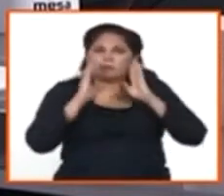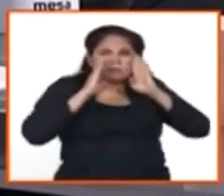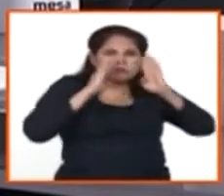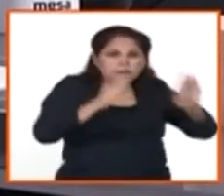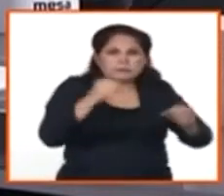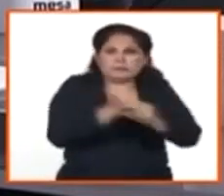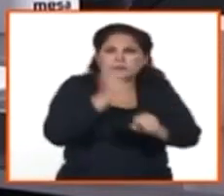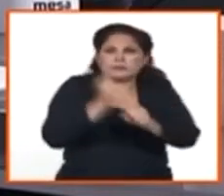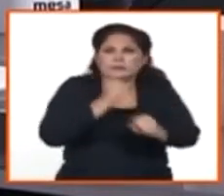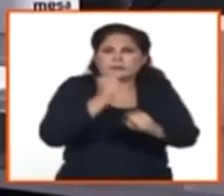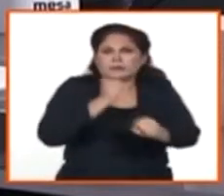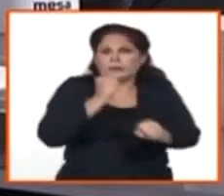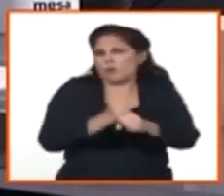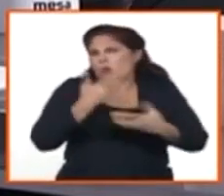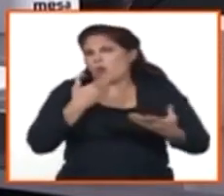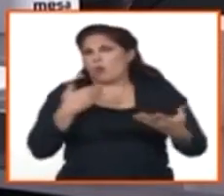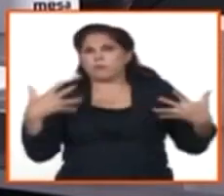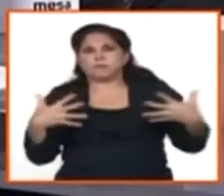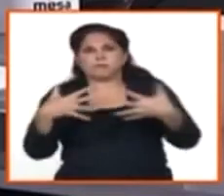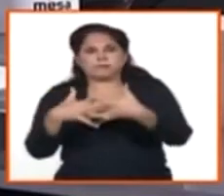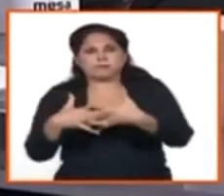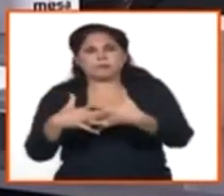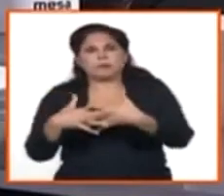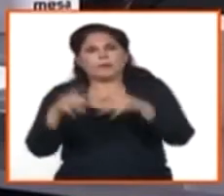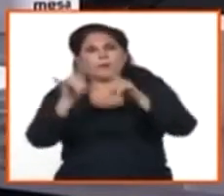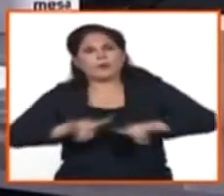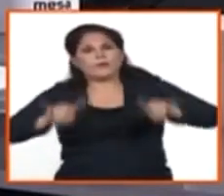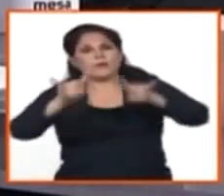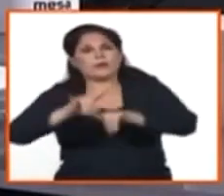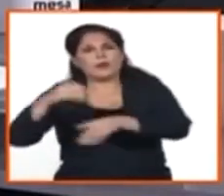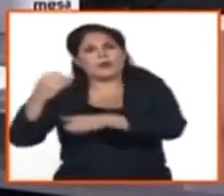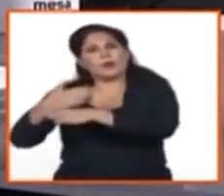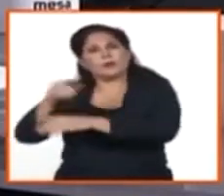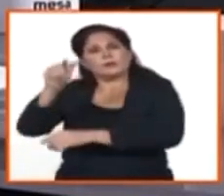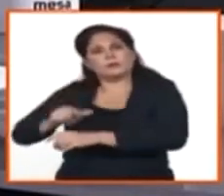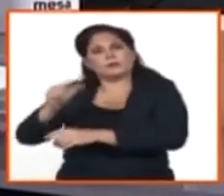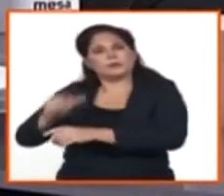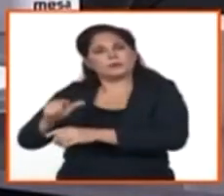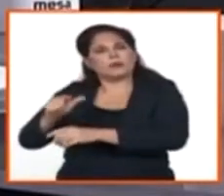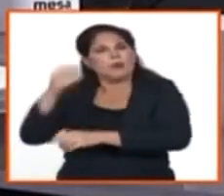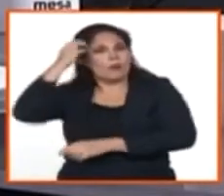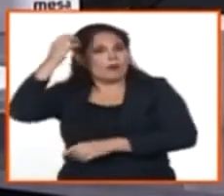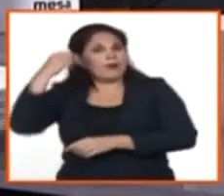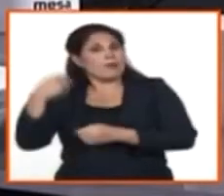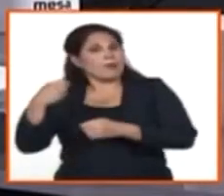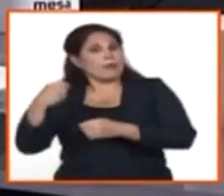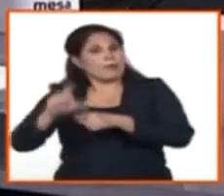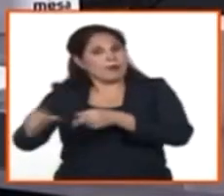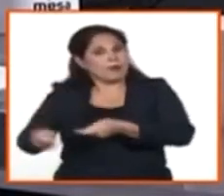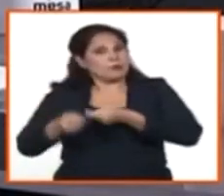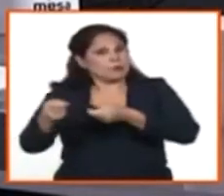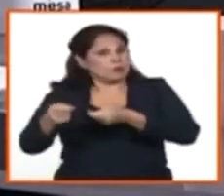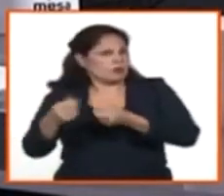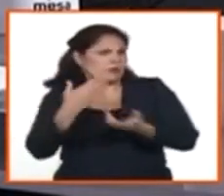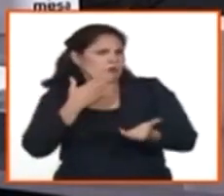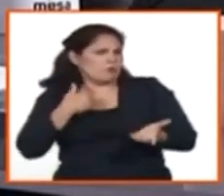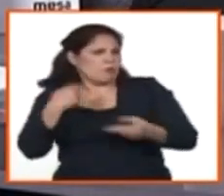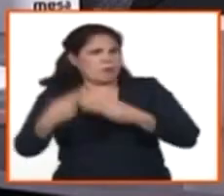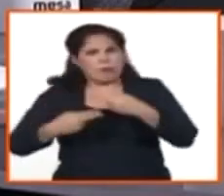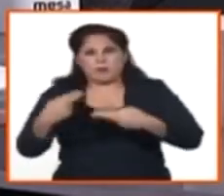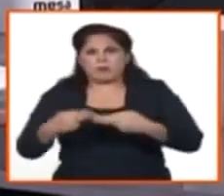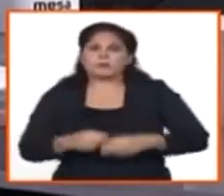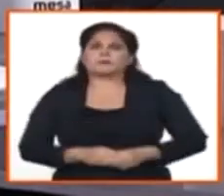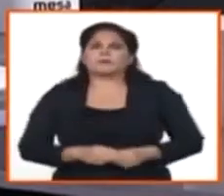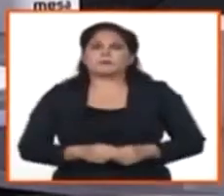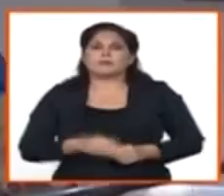trabajo, cómo ha sido la relación entre la academia y los decisores, los organismos que tienen pues impacto en esta tarea.